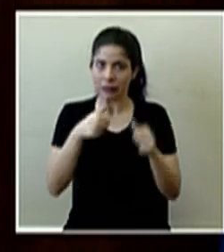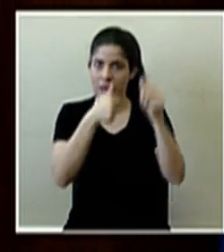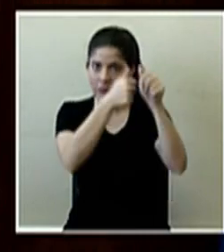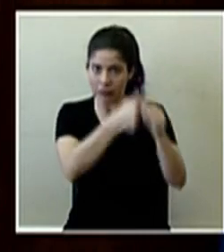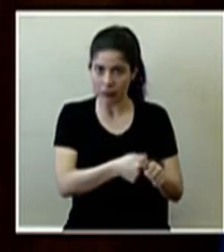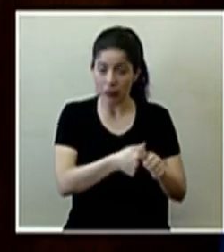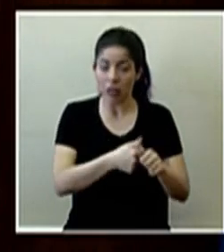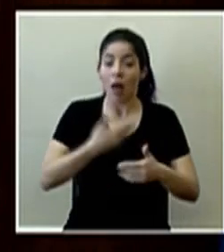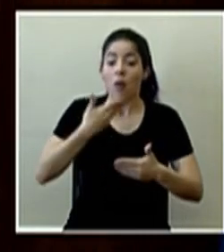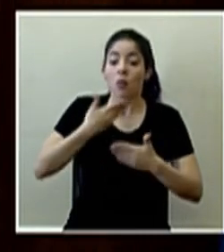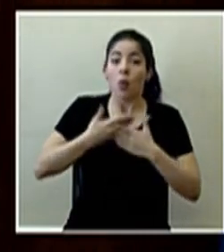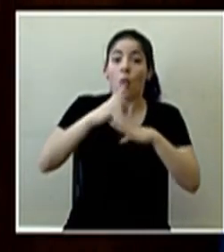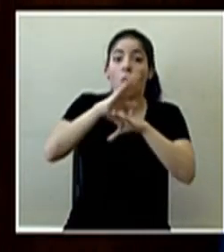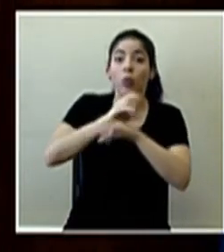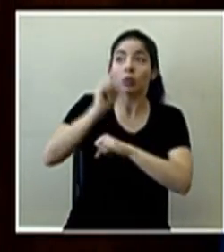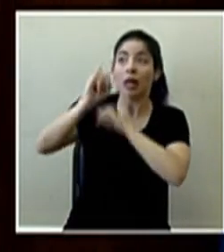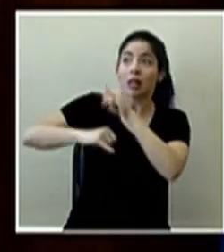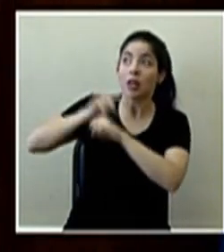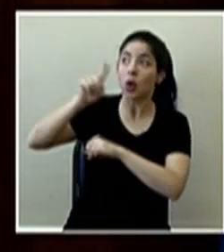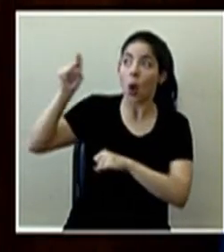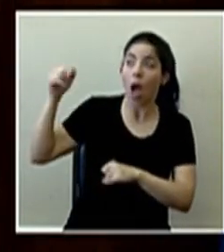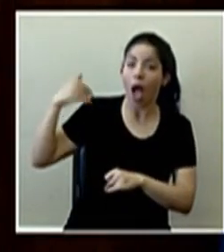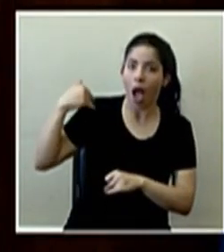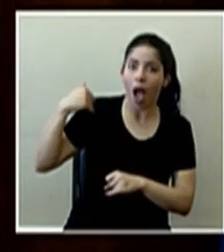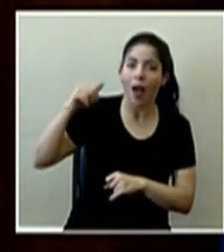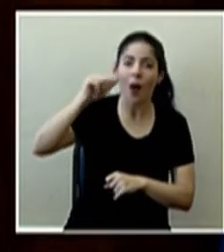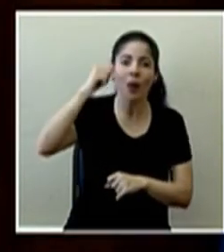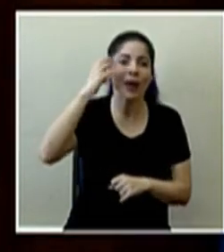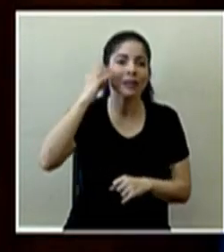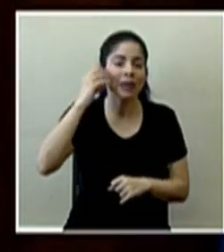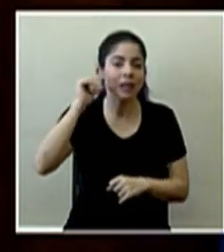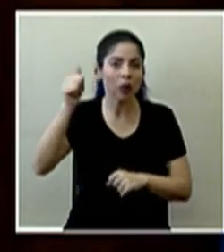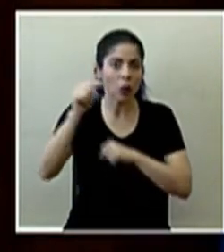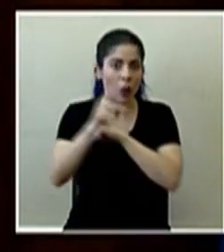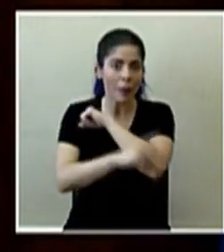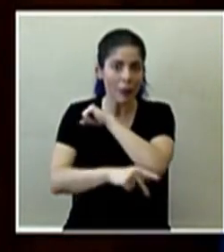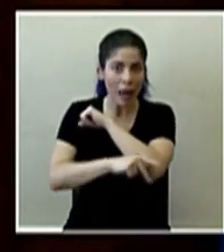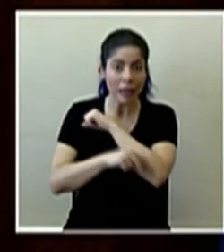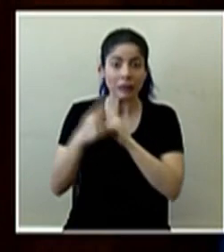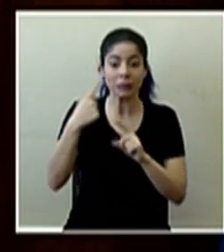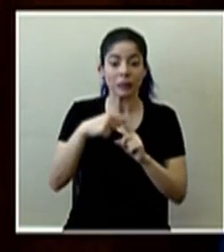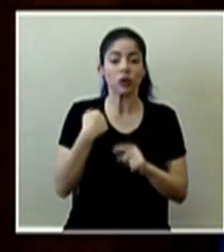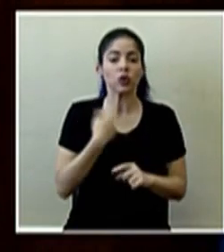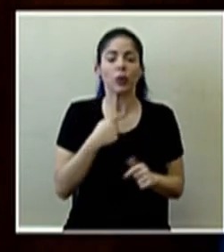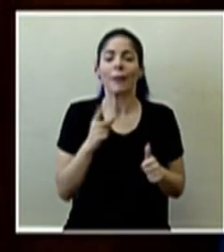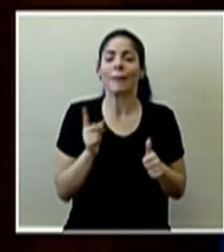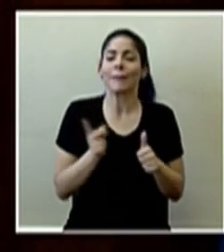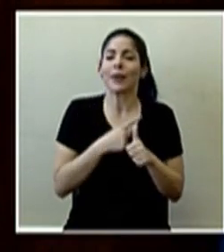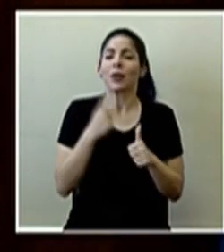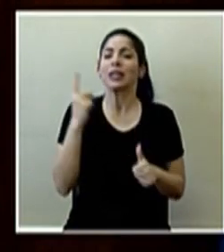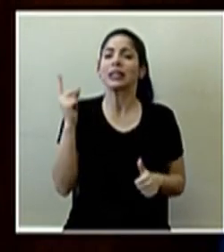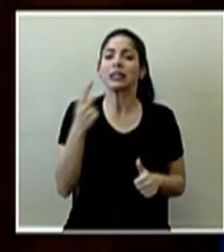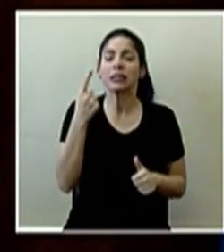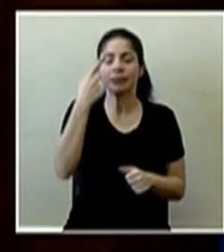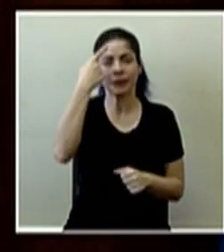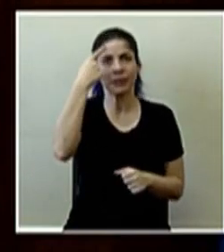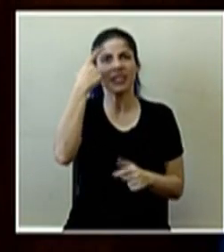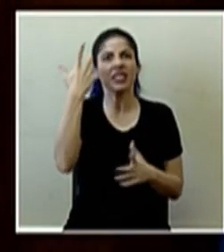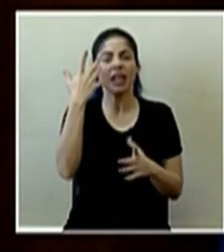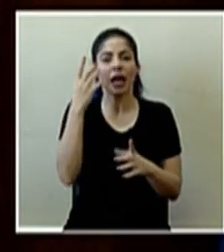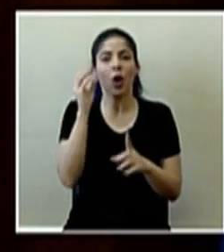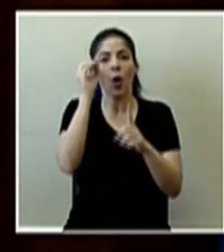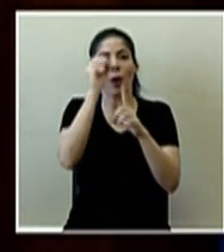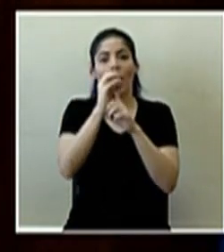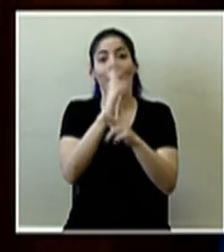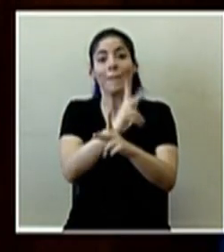las prácticas internacionales, las experiencias en otros países, y nuestra prioridad siempre va a ser proteger